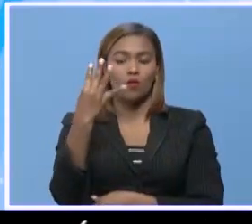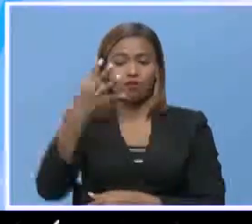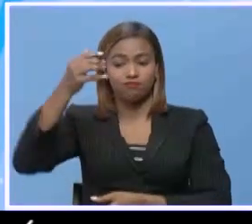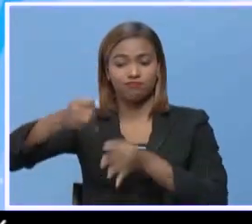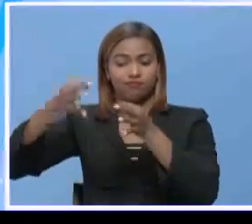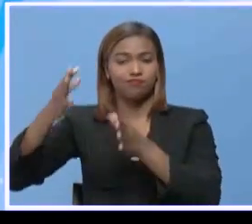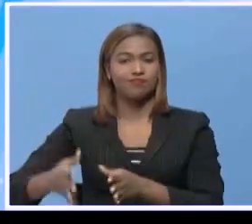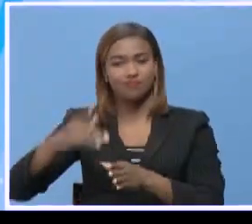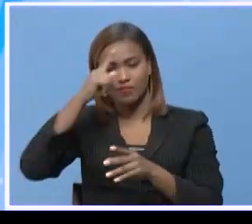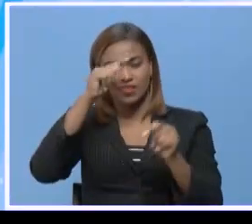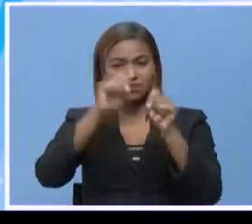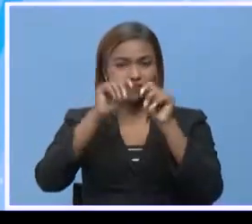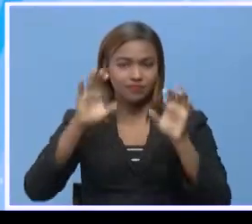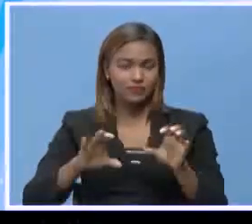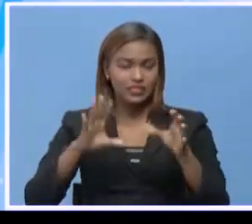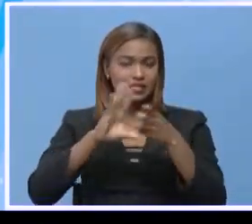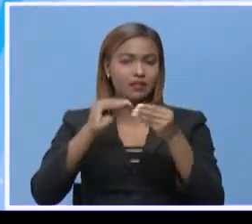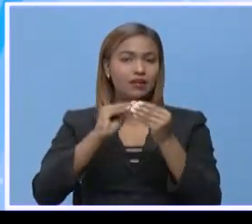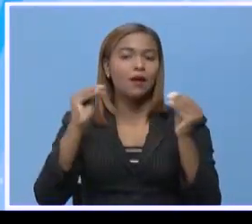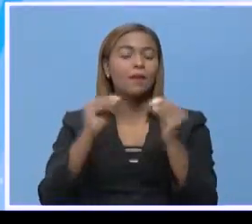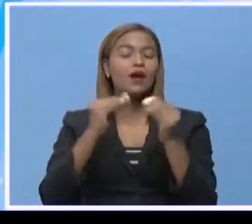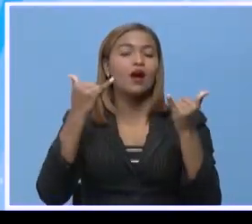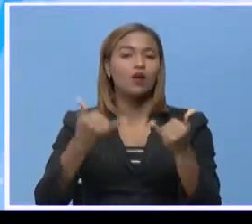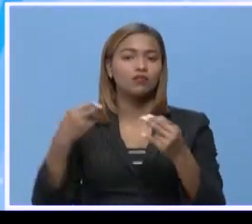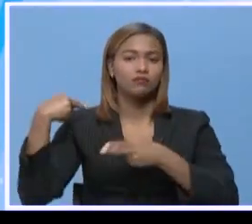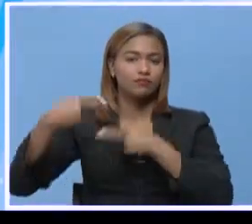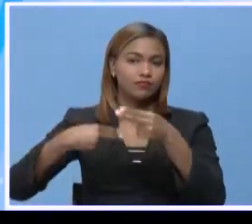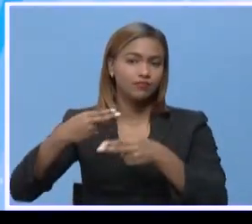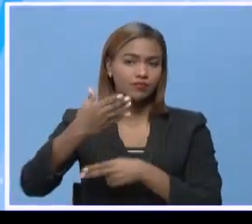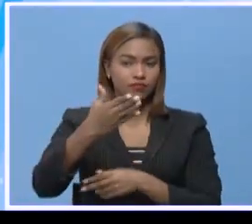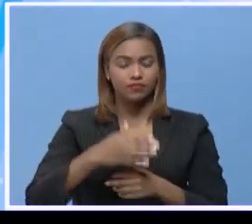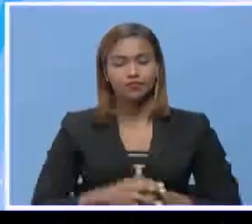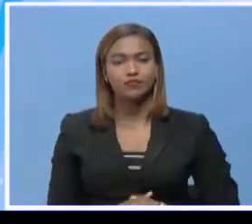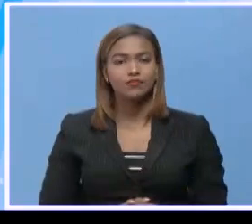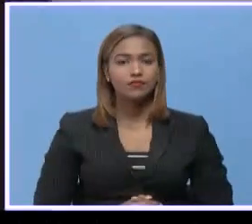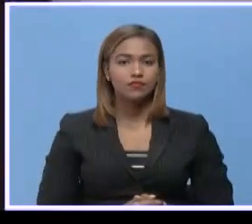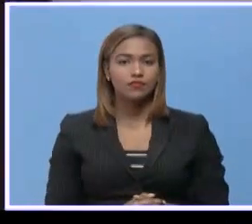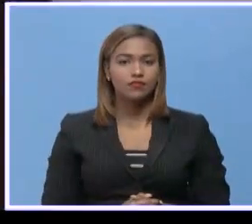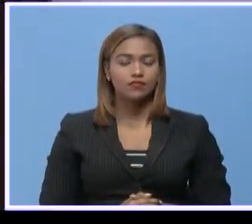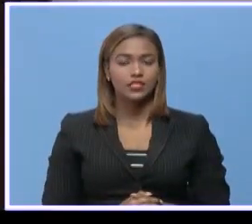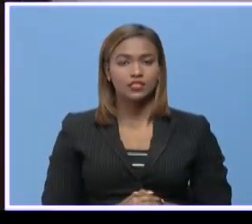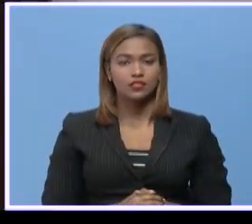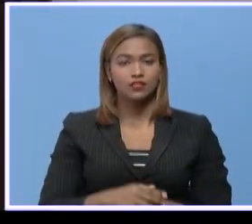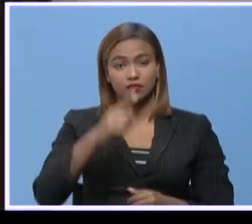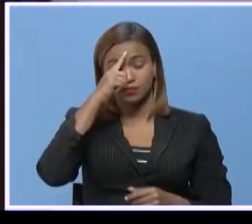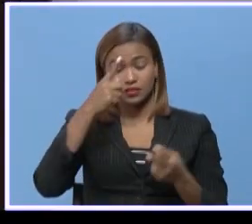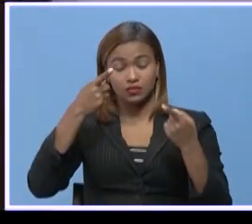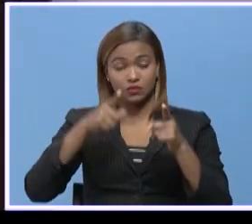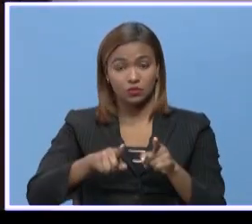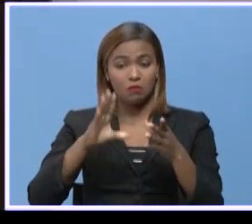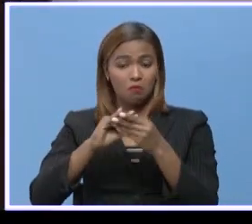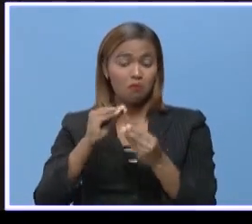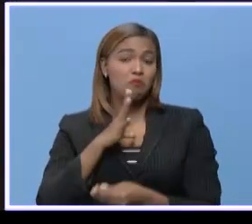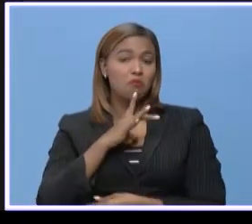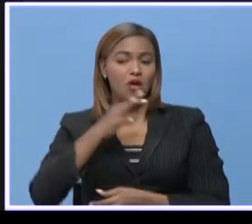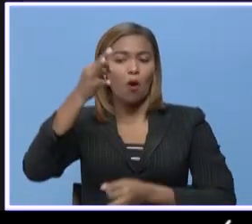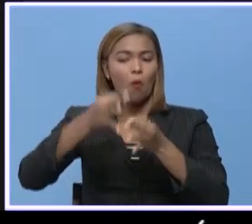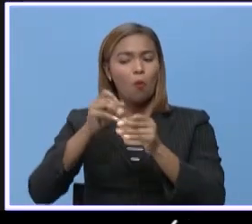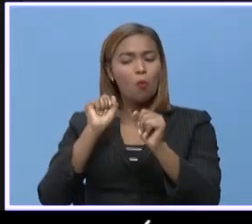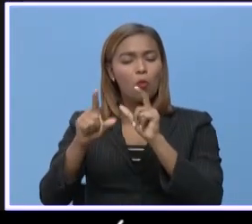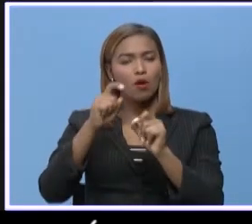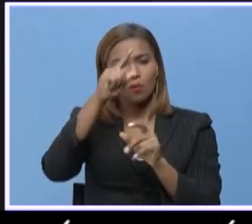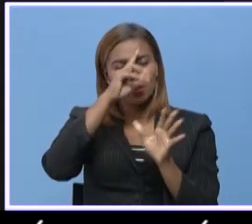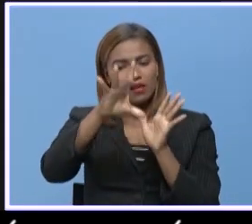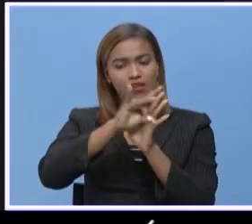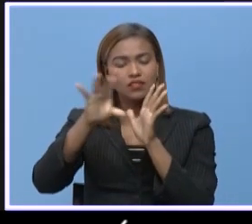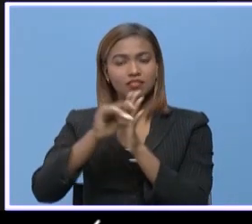el Tribunal Constitucional. Ampliamos la información en la siguiente historia. ¿Cómo atinada definen los abogados consultados la escogencia